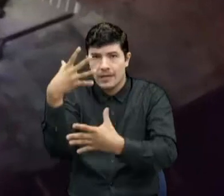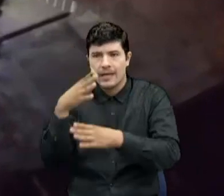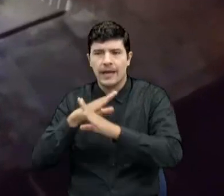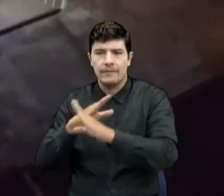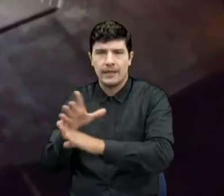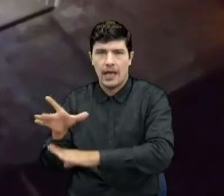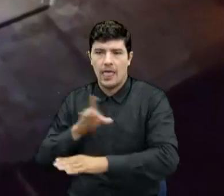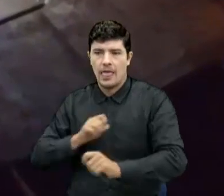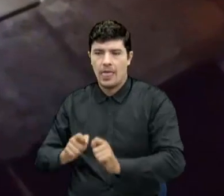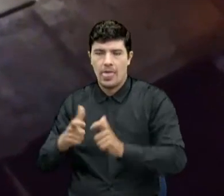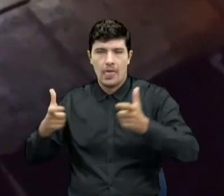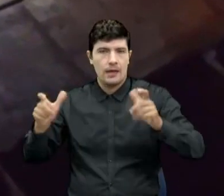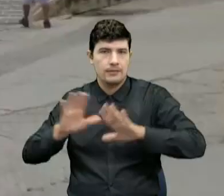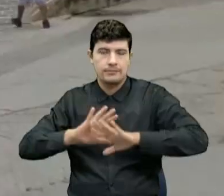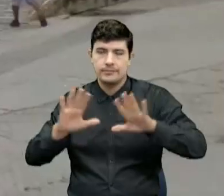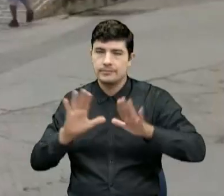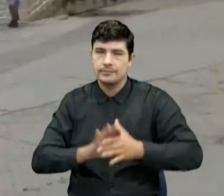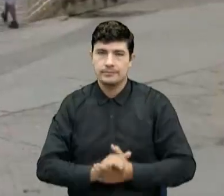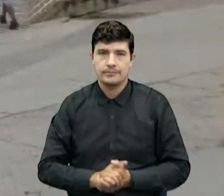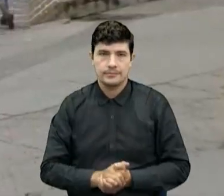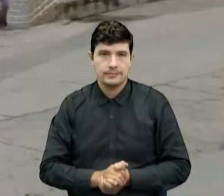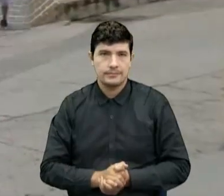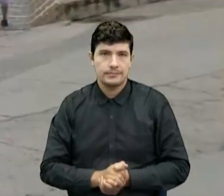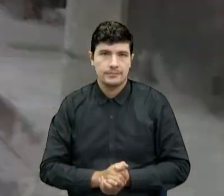en este municipio y en la provincia de garcía rovira